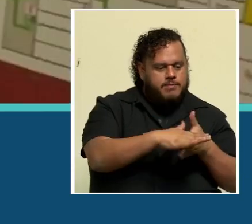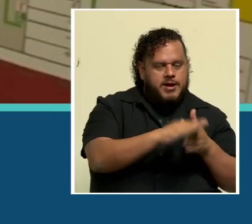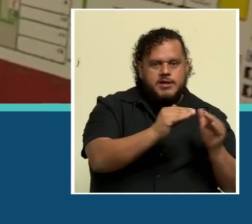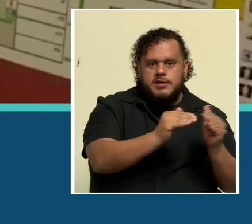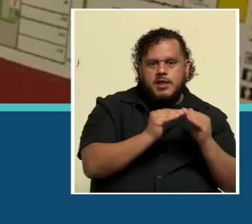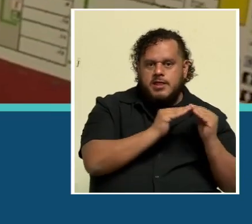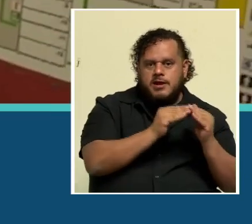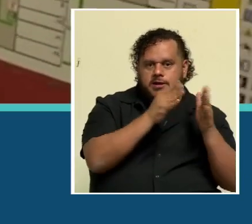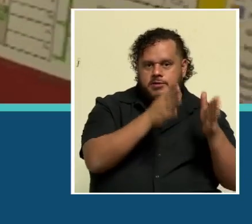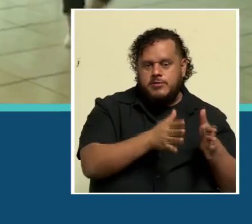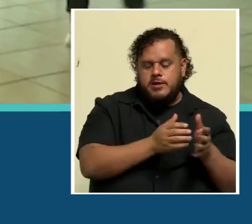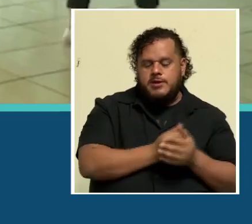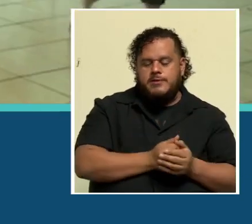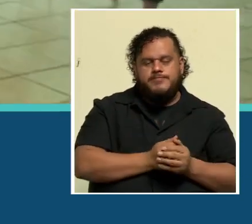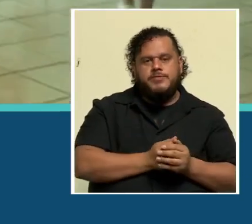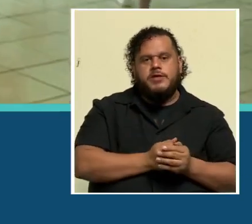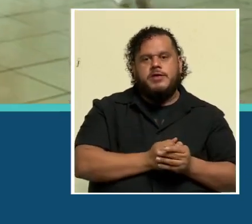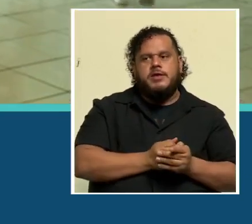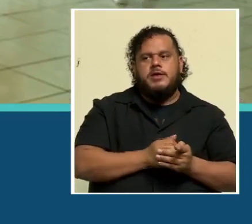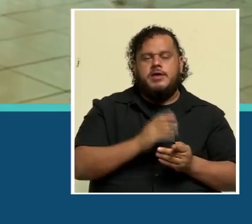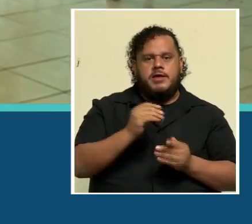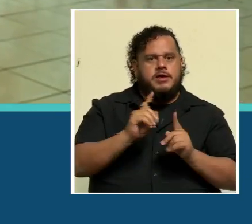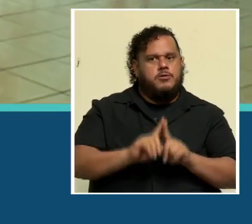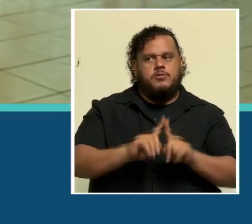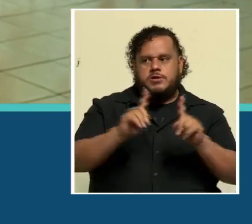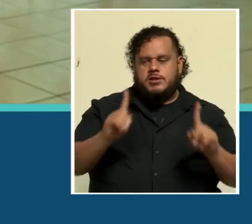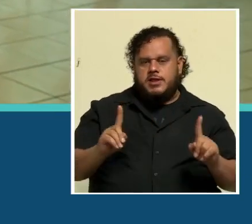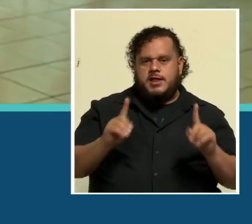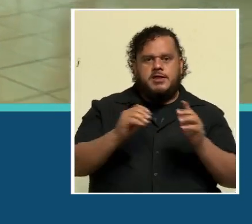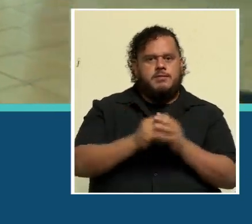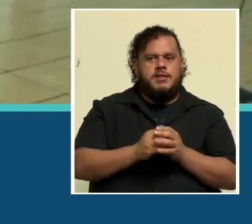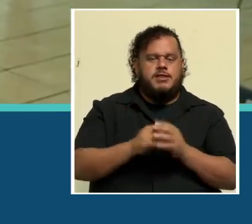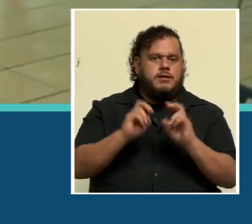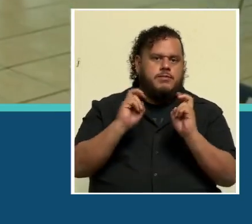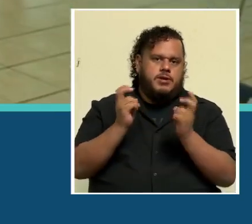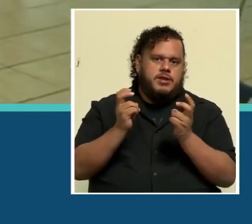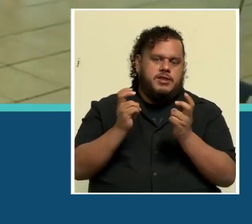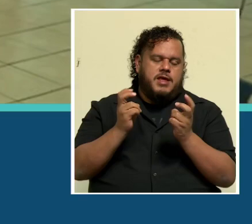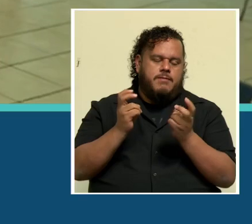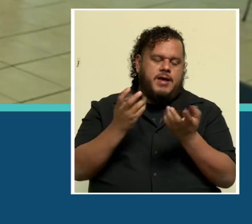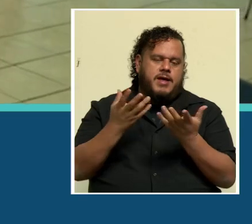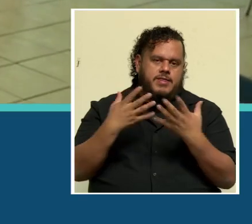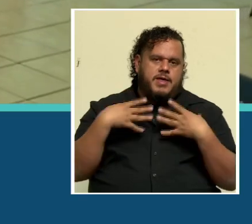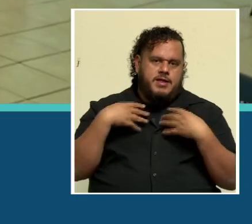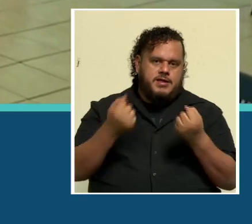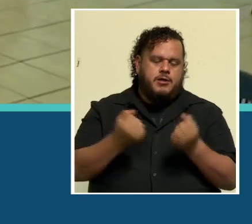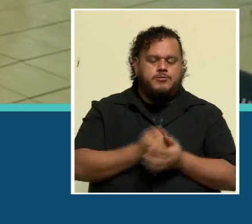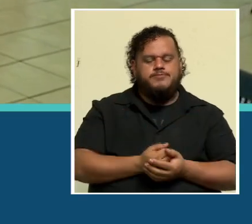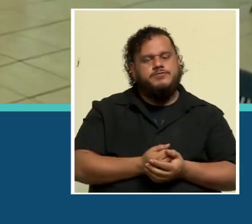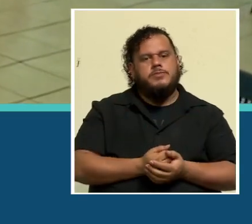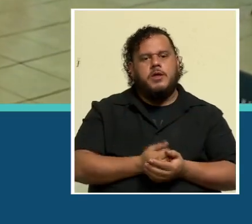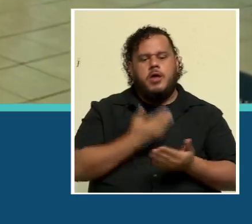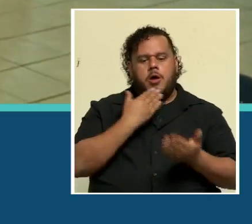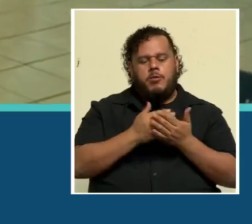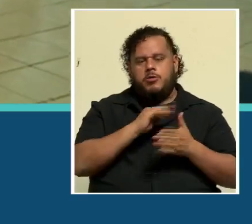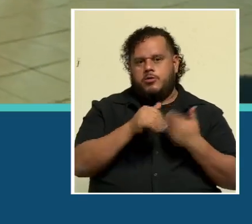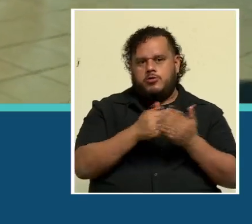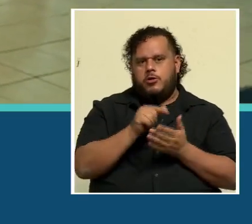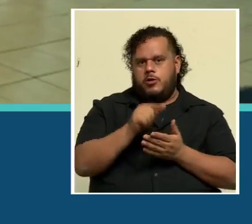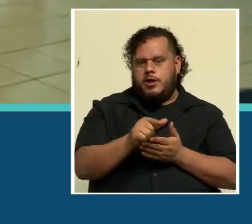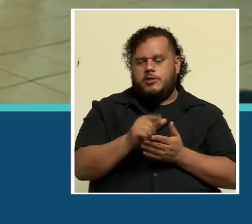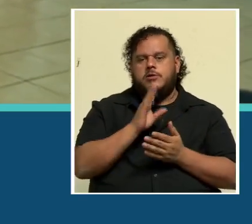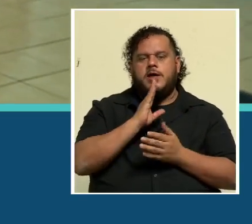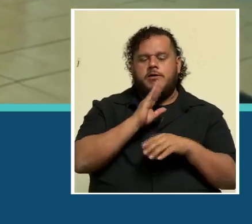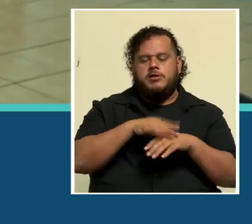y con el distanciamiento y alejamiento por el tema sanitario. Don Ronald, con todo este tema, inclusive que usted menciona de